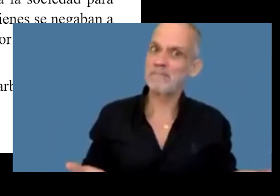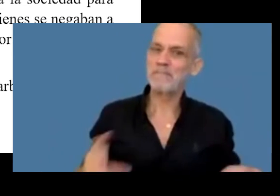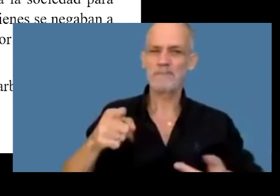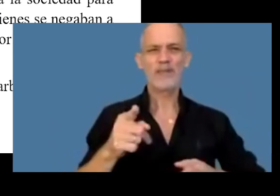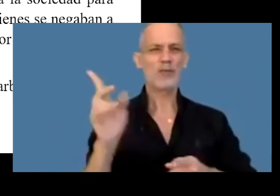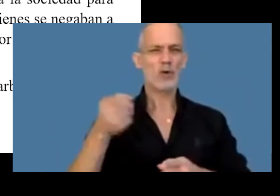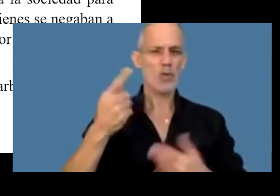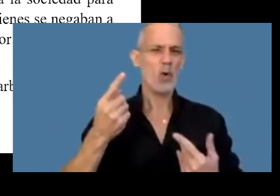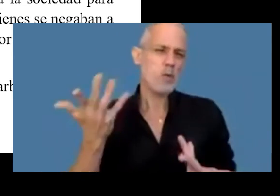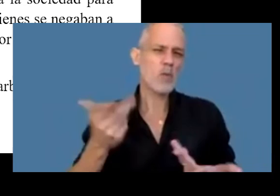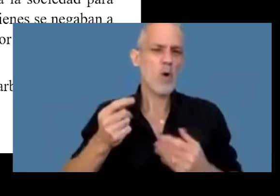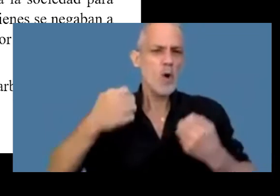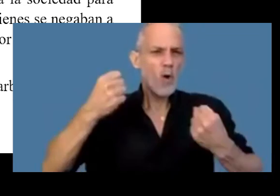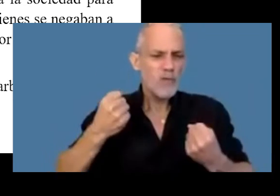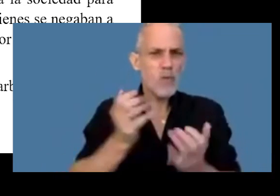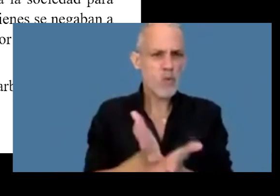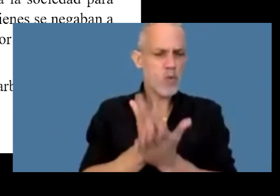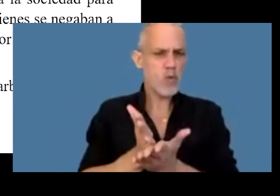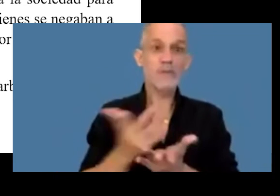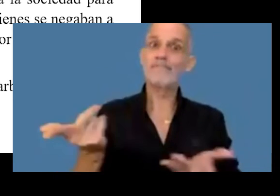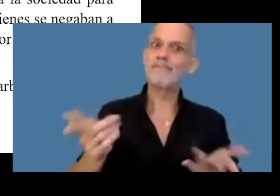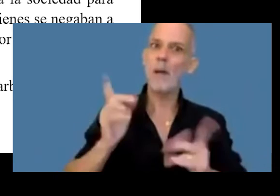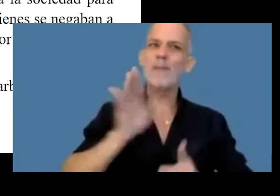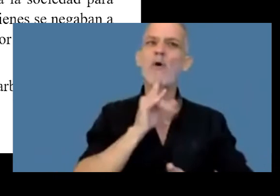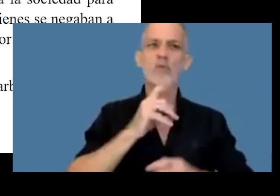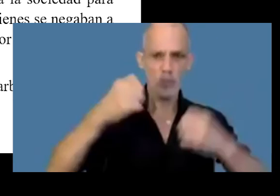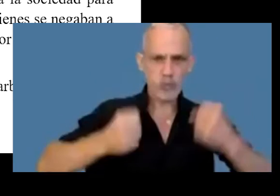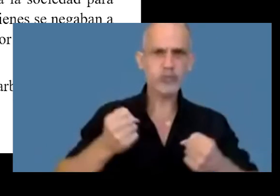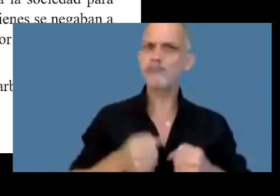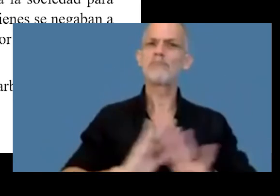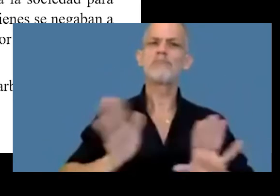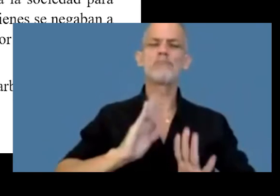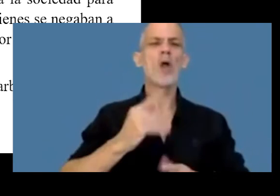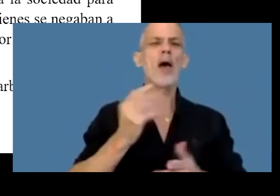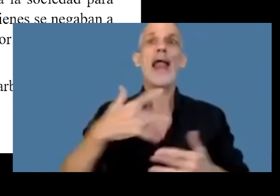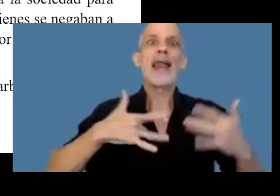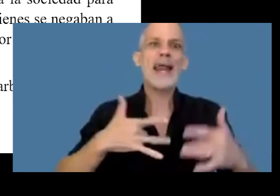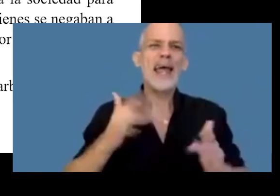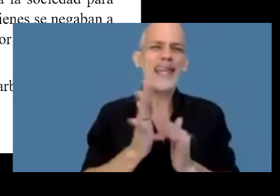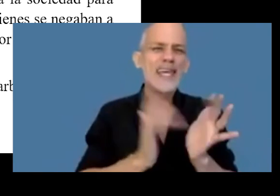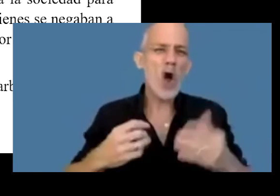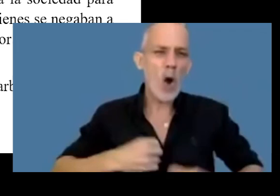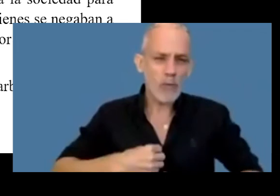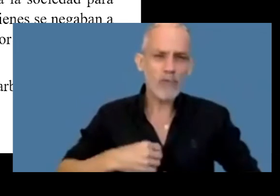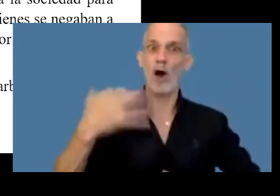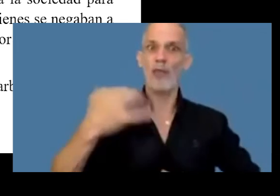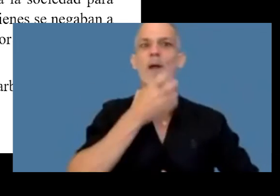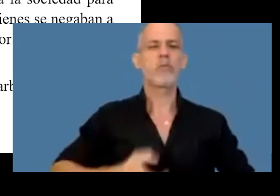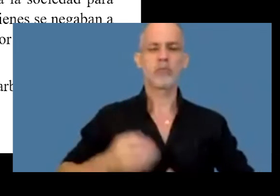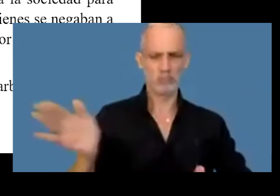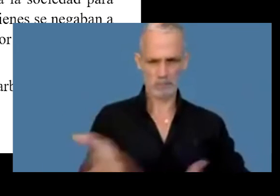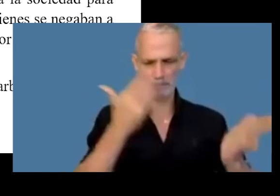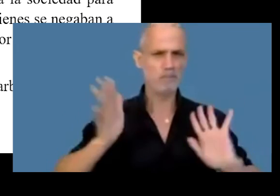ortodoxos, que terminaron siendo liberados del gravamen, y aquellos que pagaban recibían